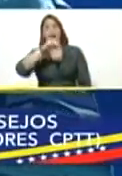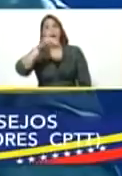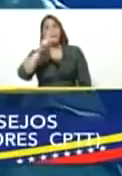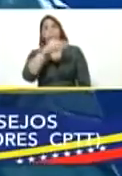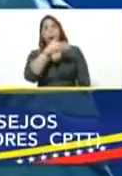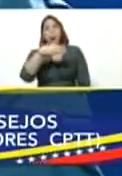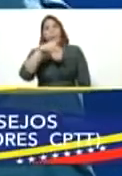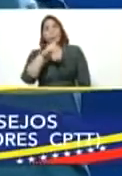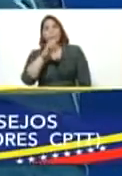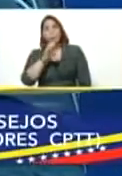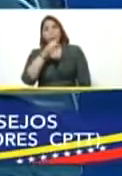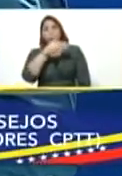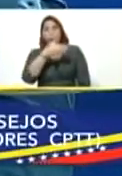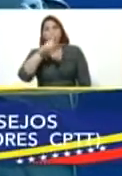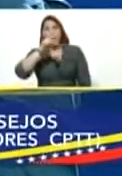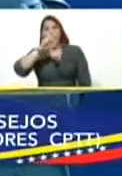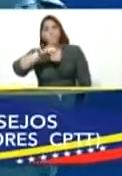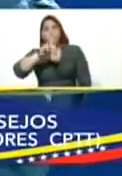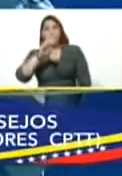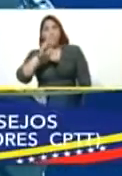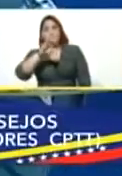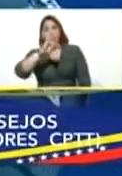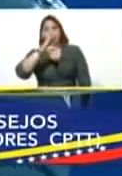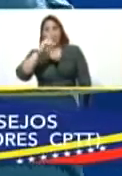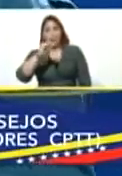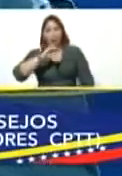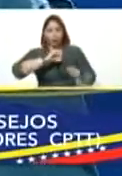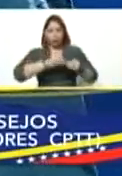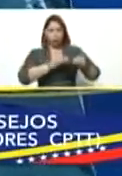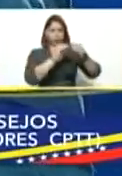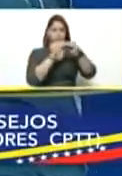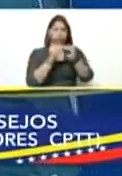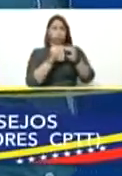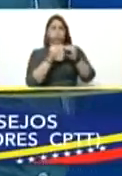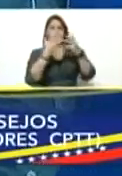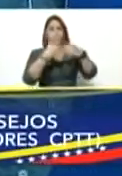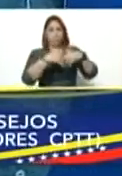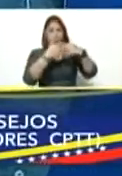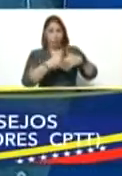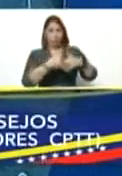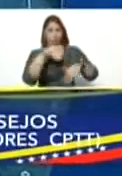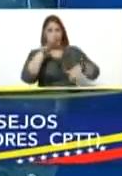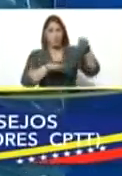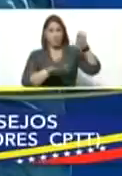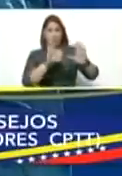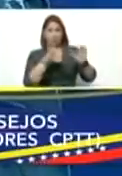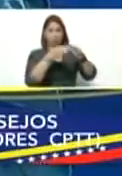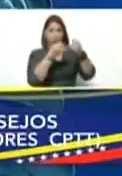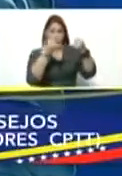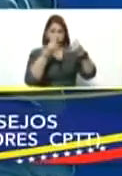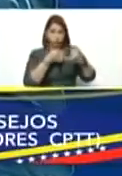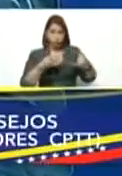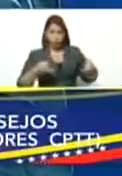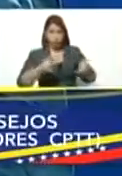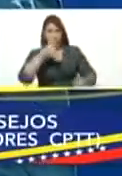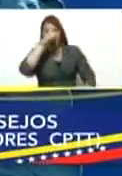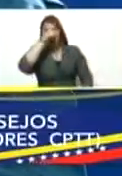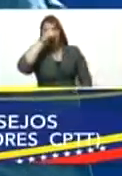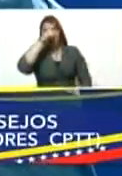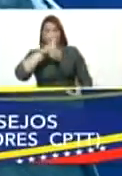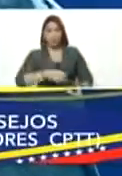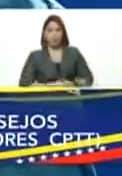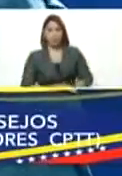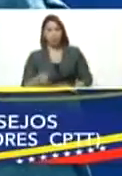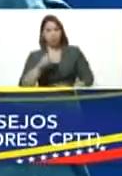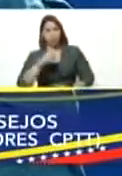la planta con ese equipo, a pesar que las líneas, hay unas líneas nosotros que son de máquinas alemanas. No